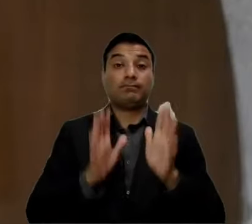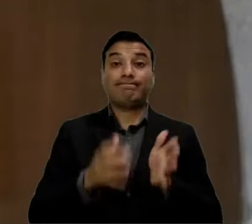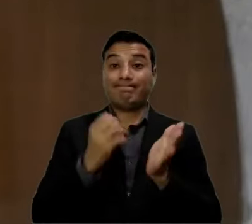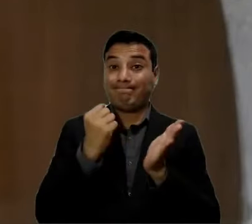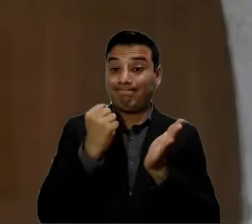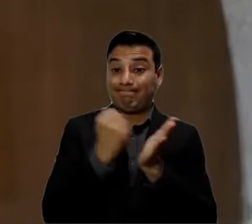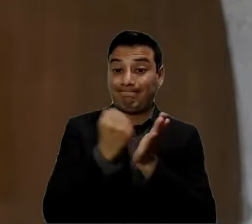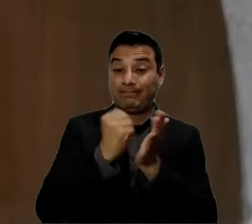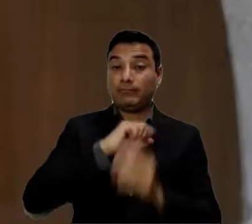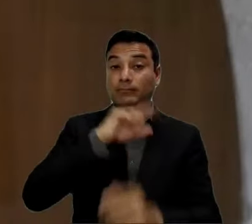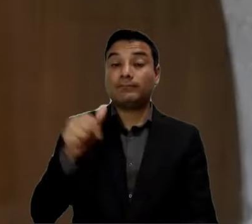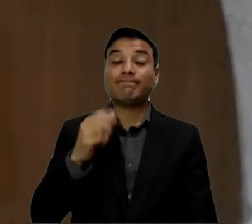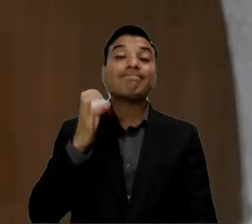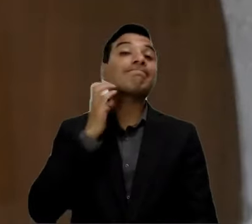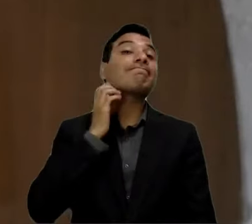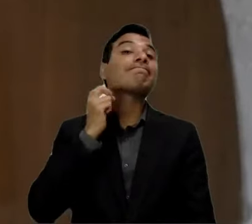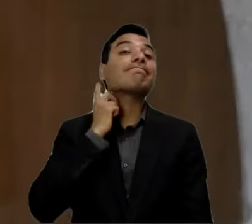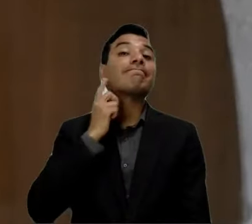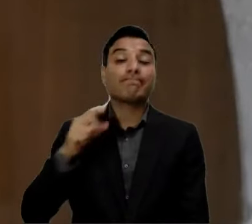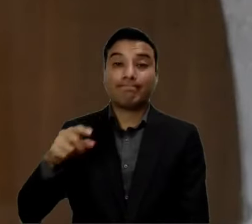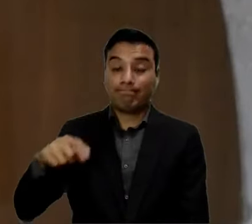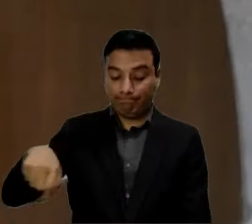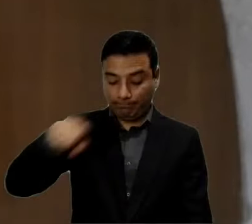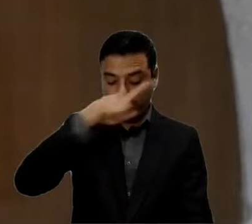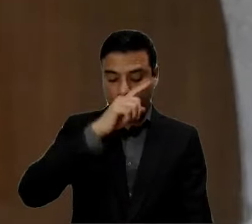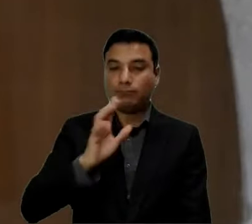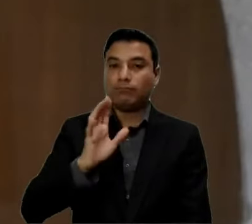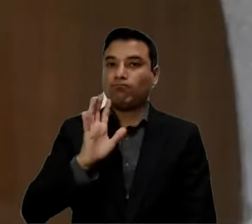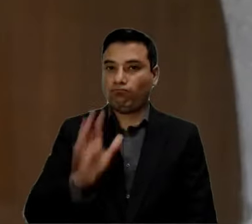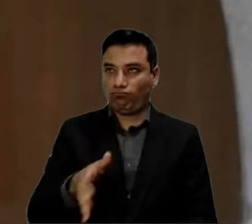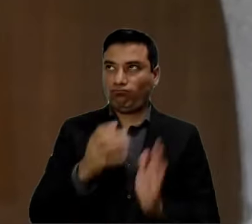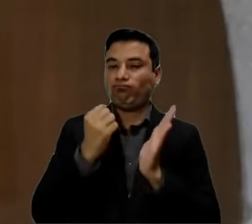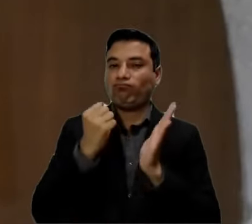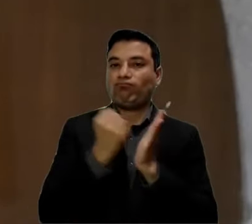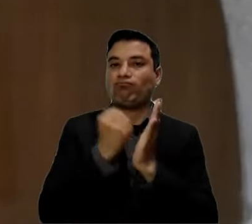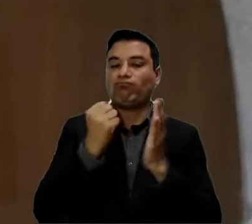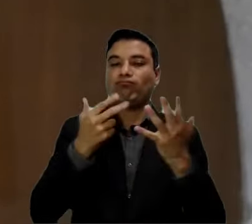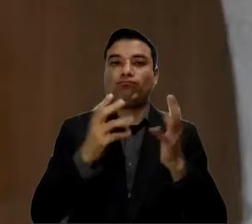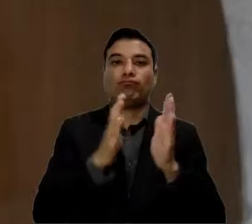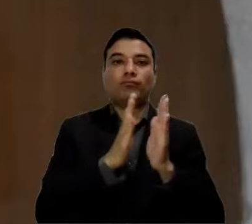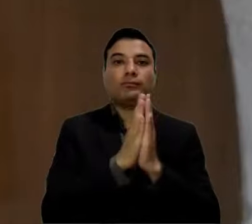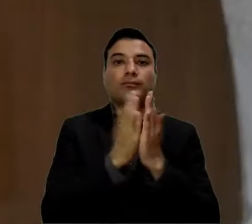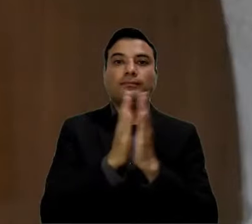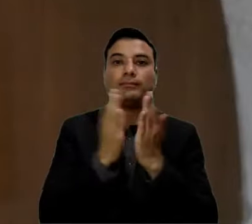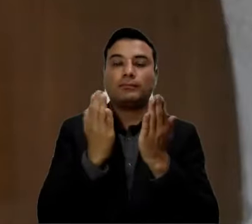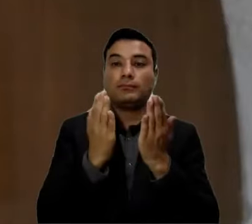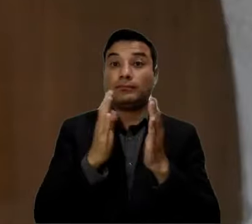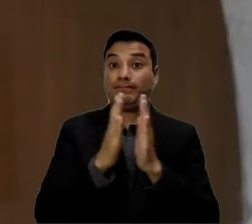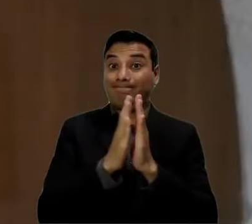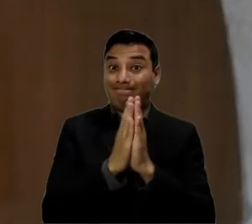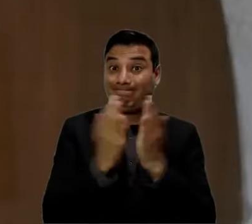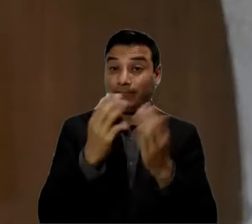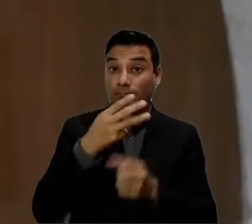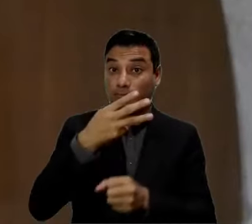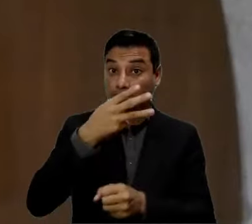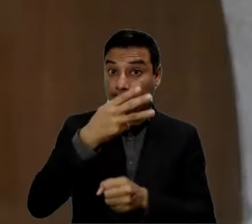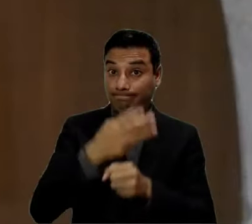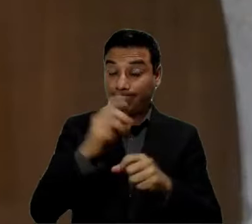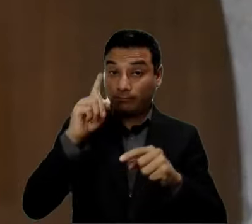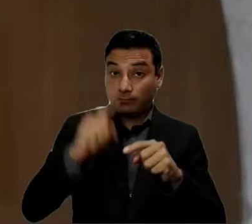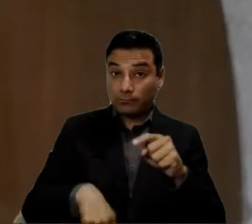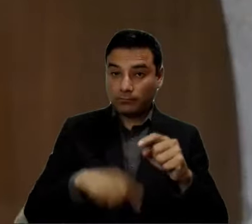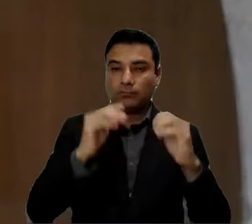esta cámara que existan 8 libros. Obviamente, al quitar el libro tercero se recorren los